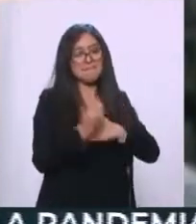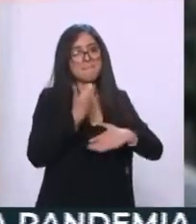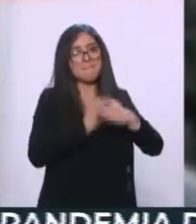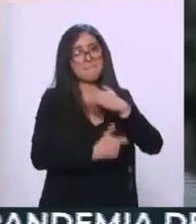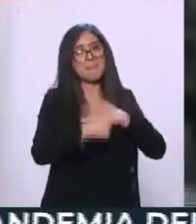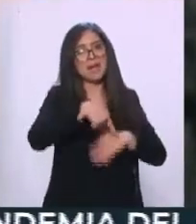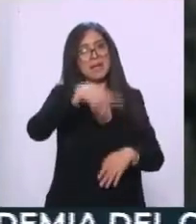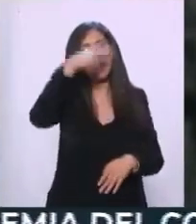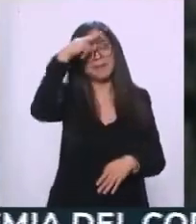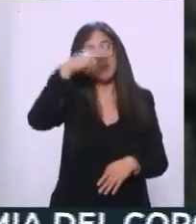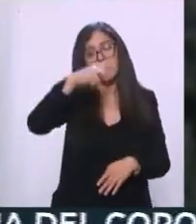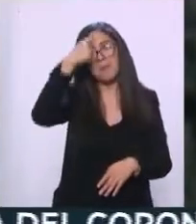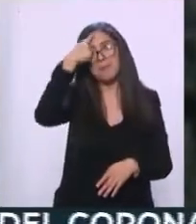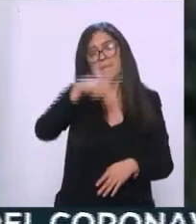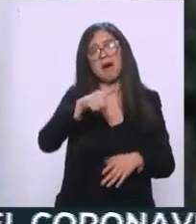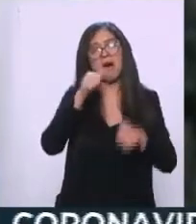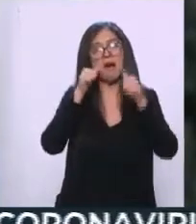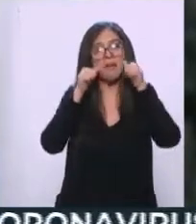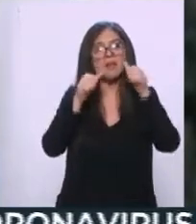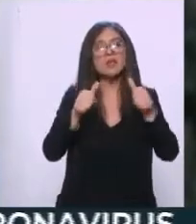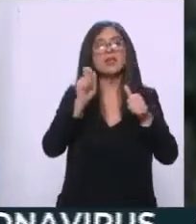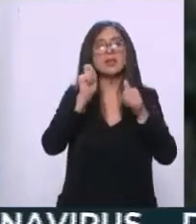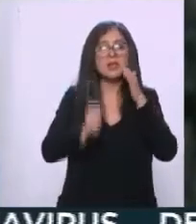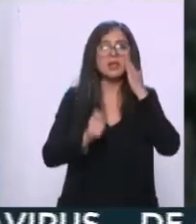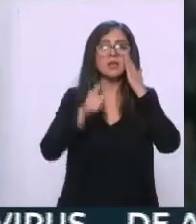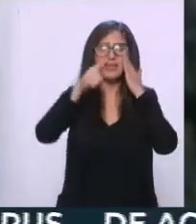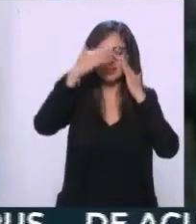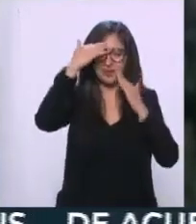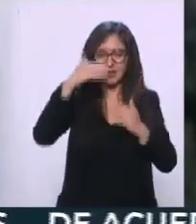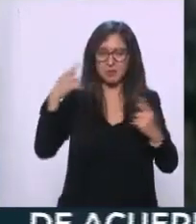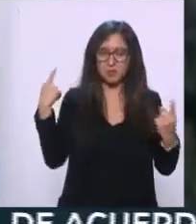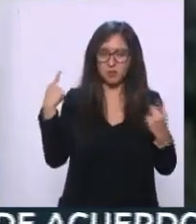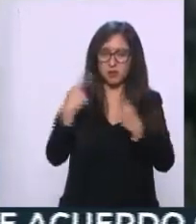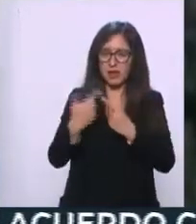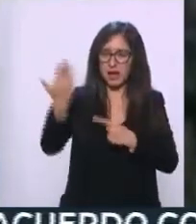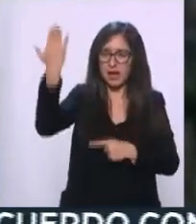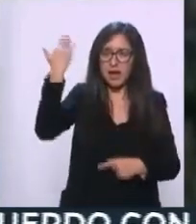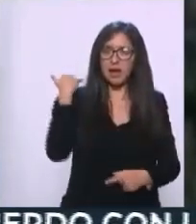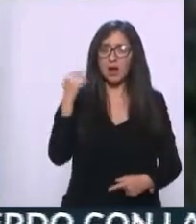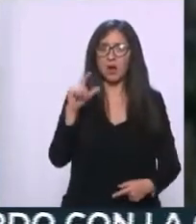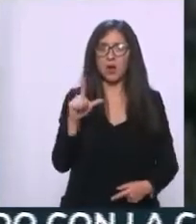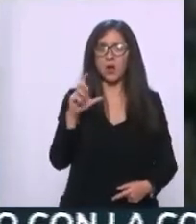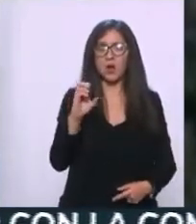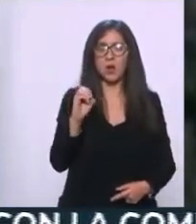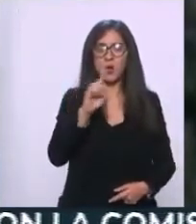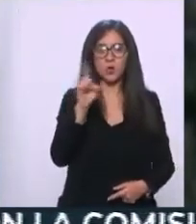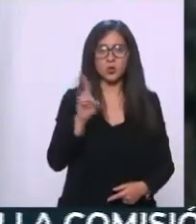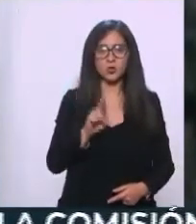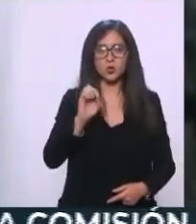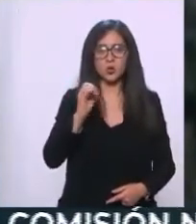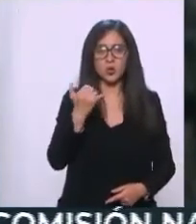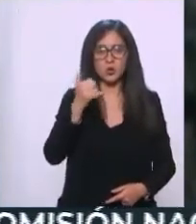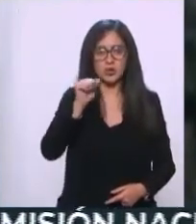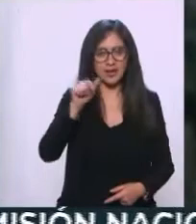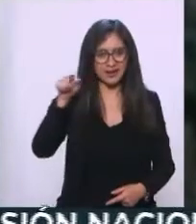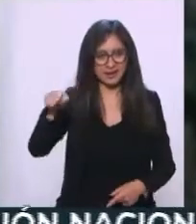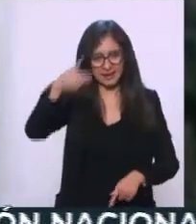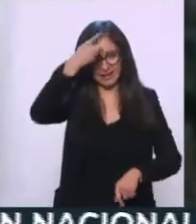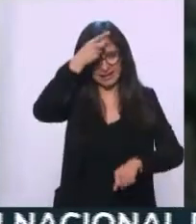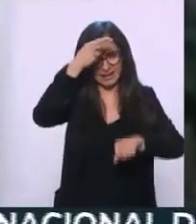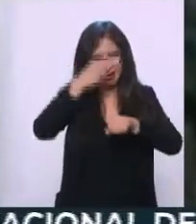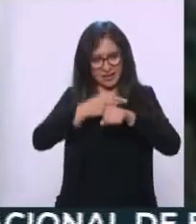otros asuntos en el caso del tiempo que Lozoya se desempeñó como director de la